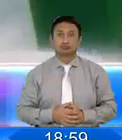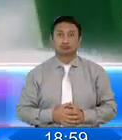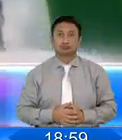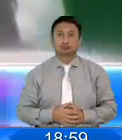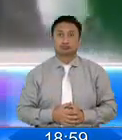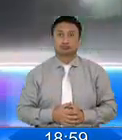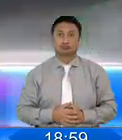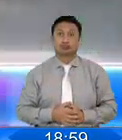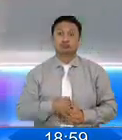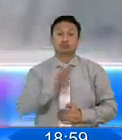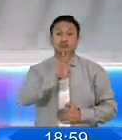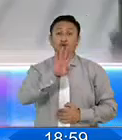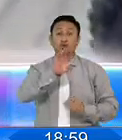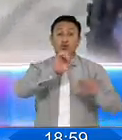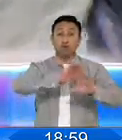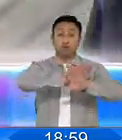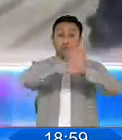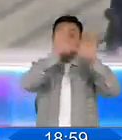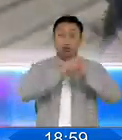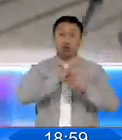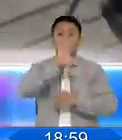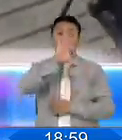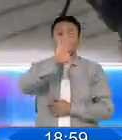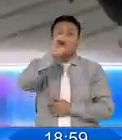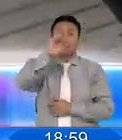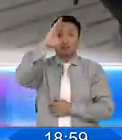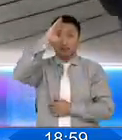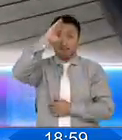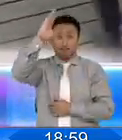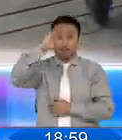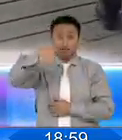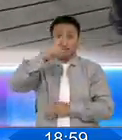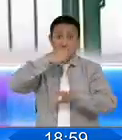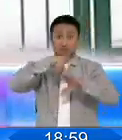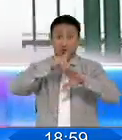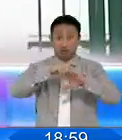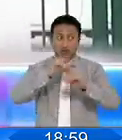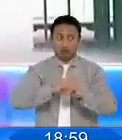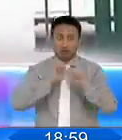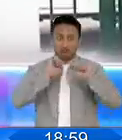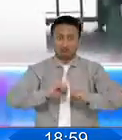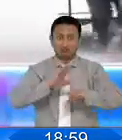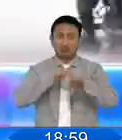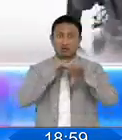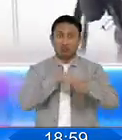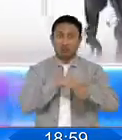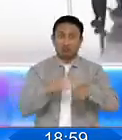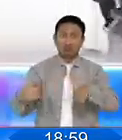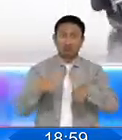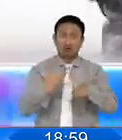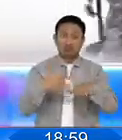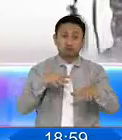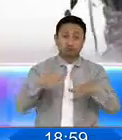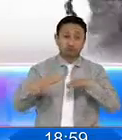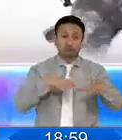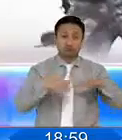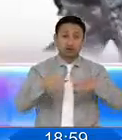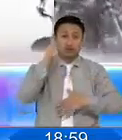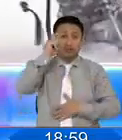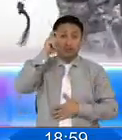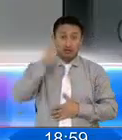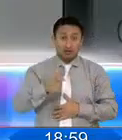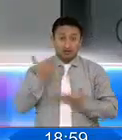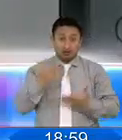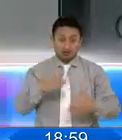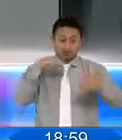Desde las 4 de la madrugada, 90 agentes de la Policía Nacional respaldaron el accionar de los fiscales que